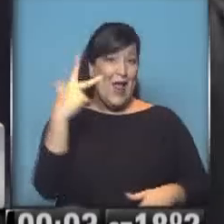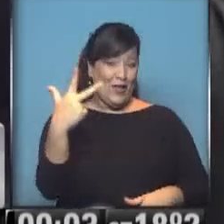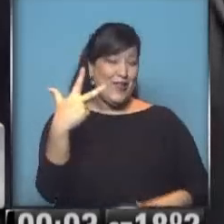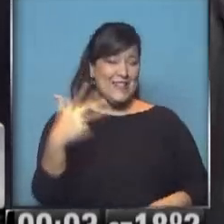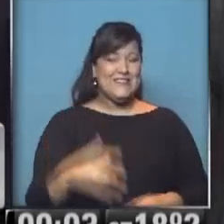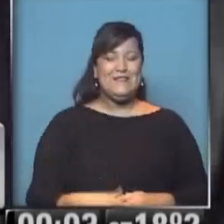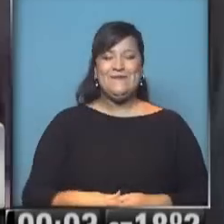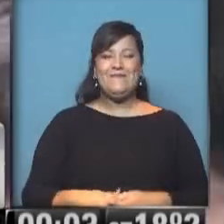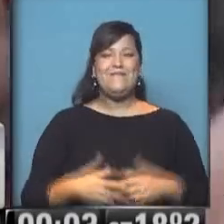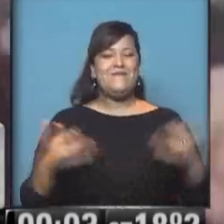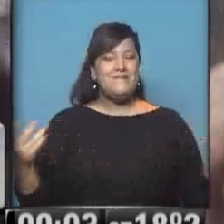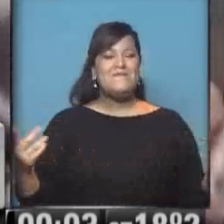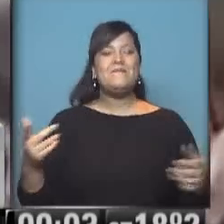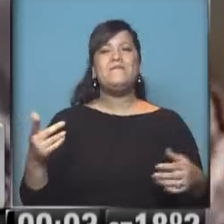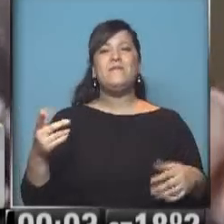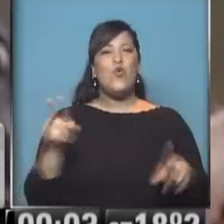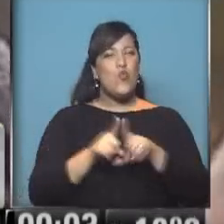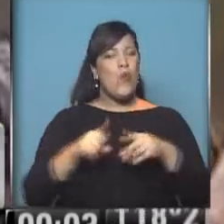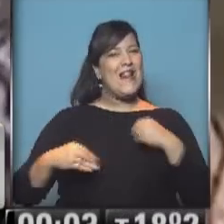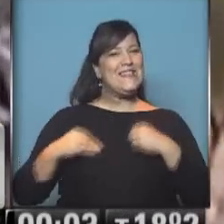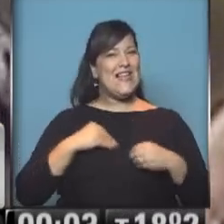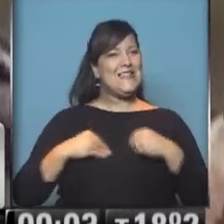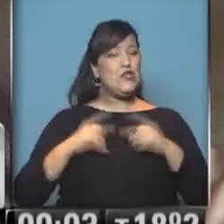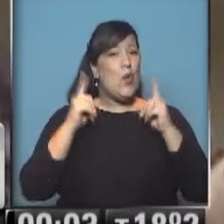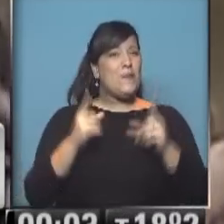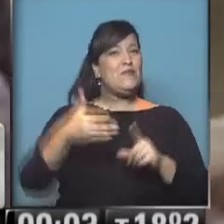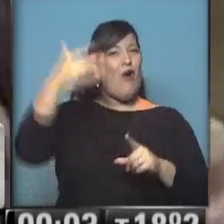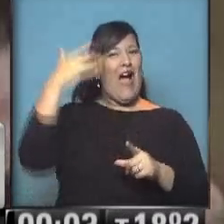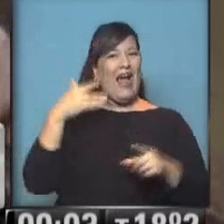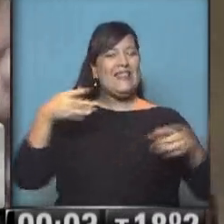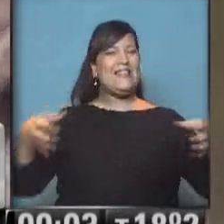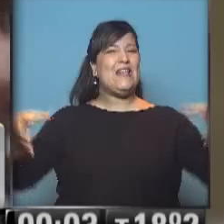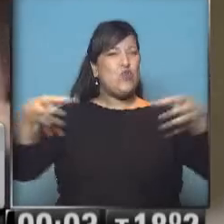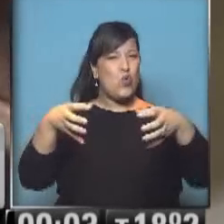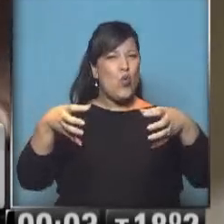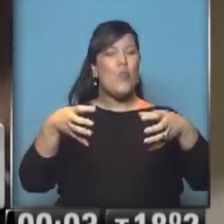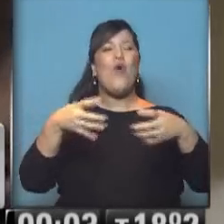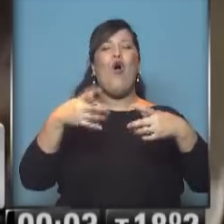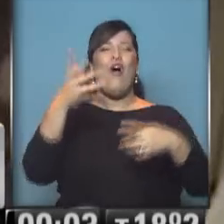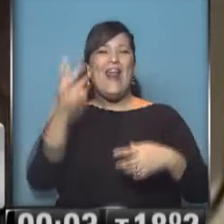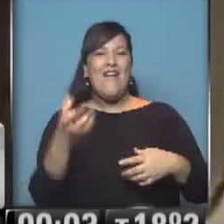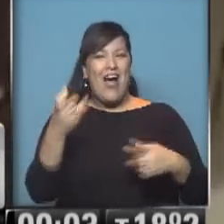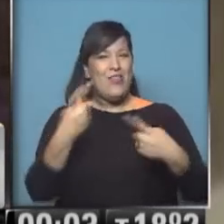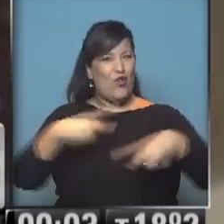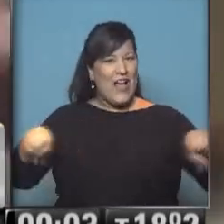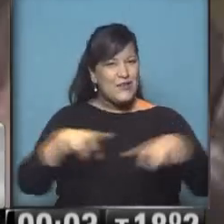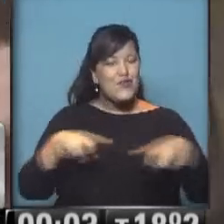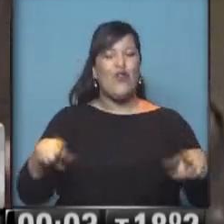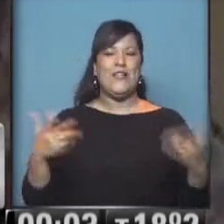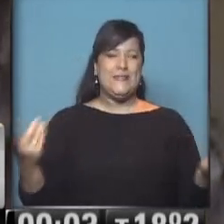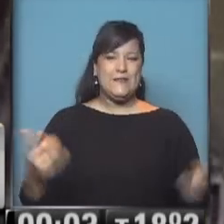Y empecé a tener esas sensaciones de cuando estábamos en el estudio grabando eso, cuando se compuso alguno de esos temas, esas